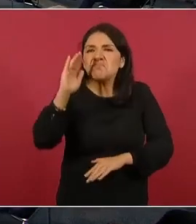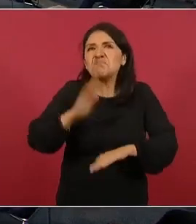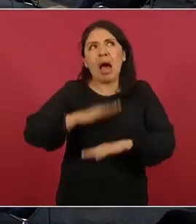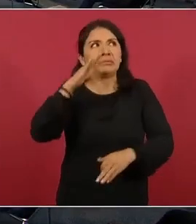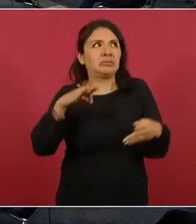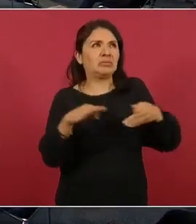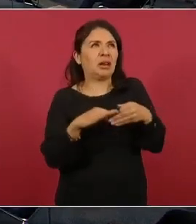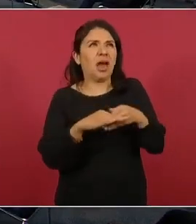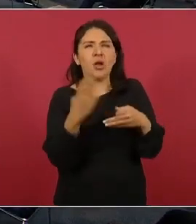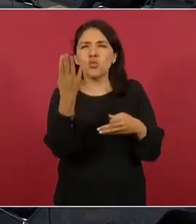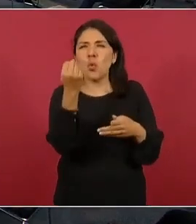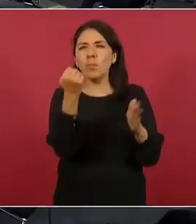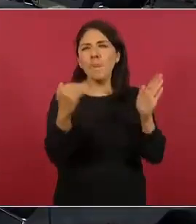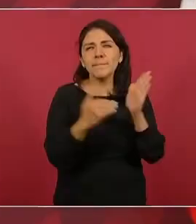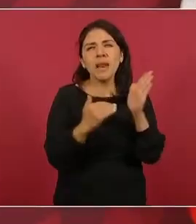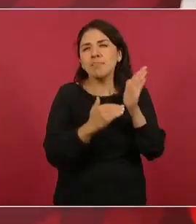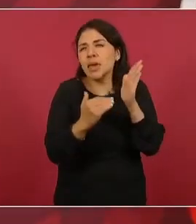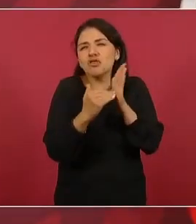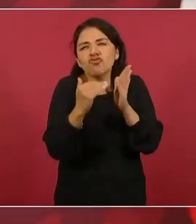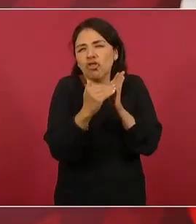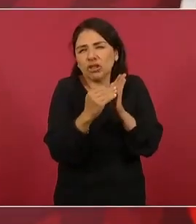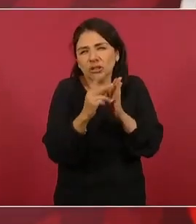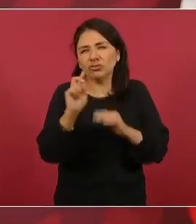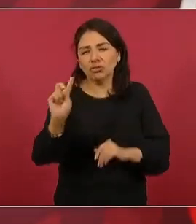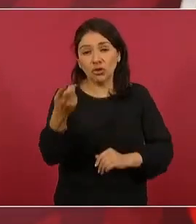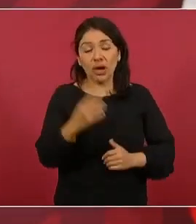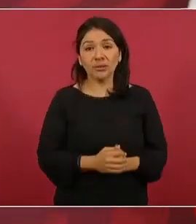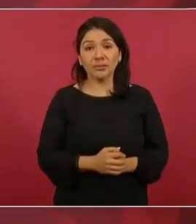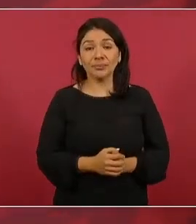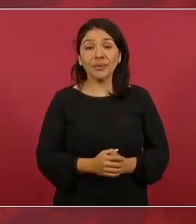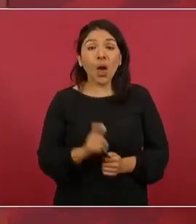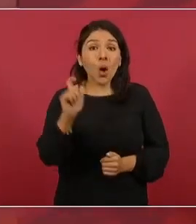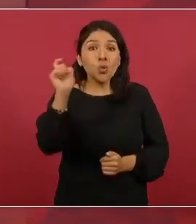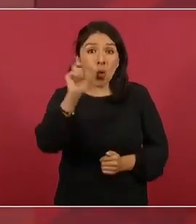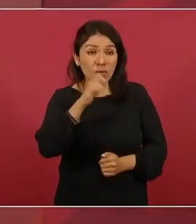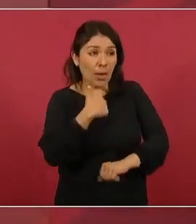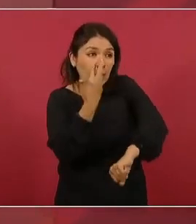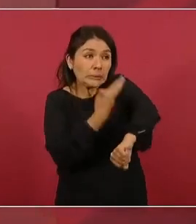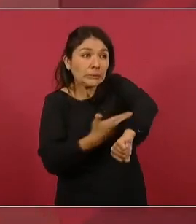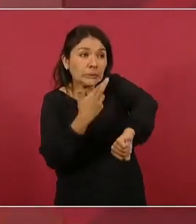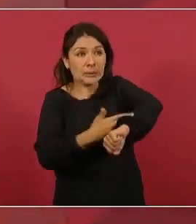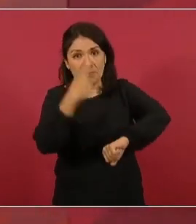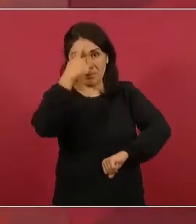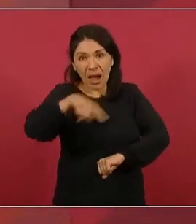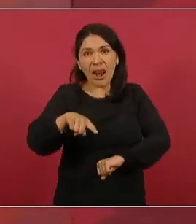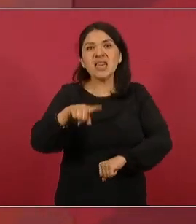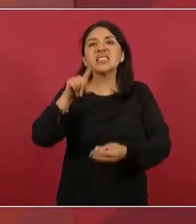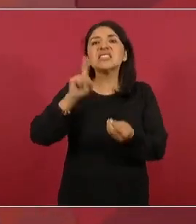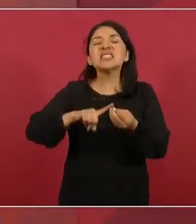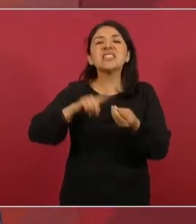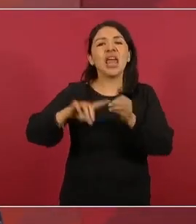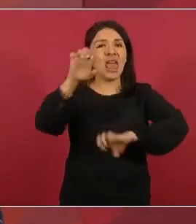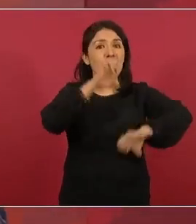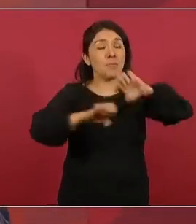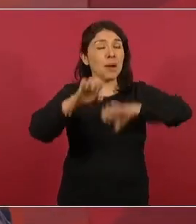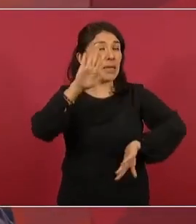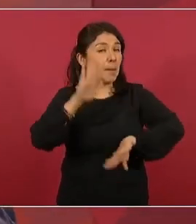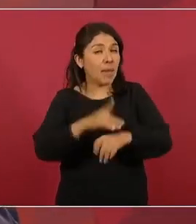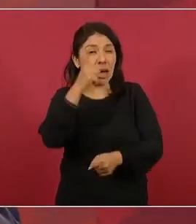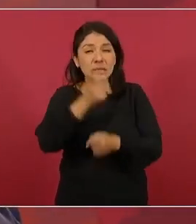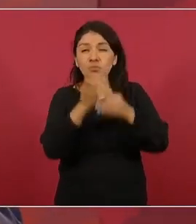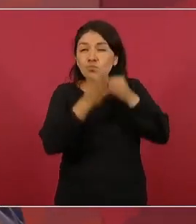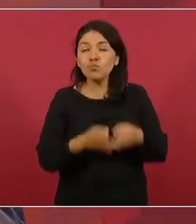de 9,000 millones de dólares. Pero cuando se hizo la licitación, la empresa más